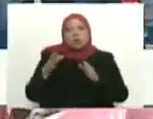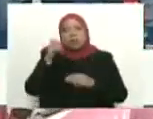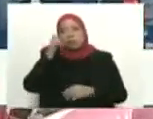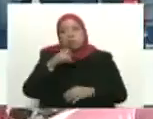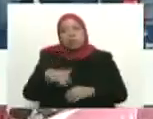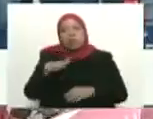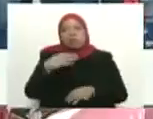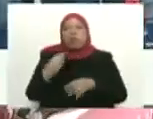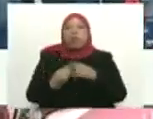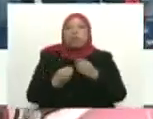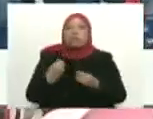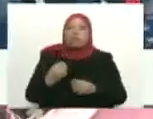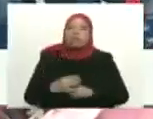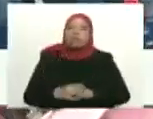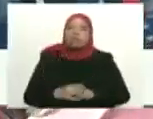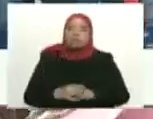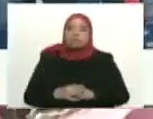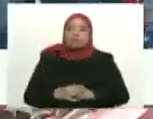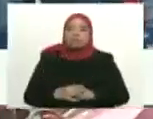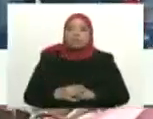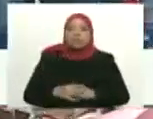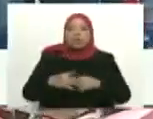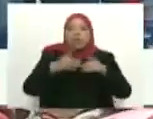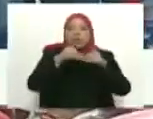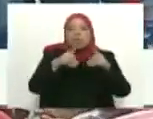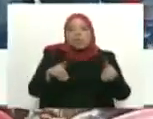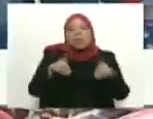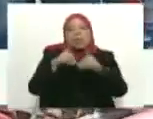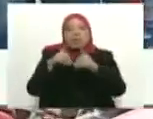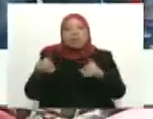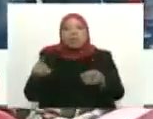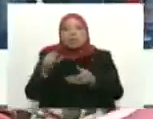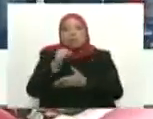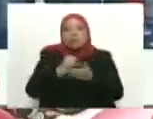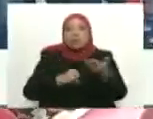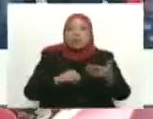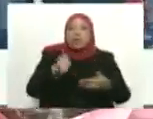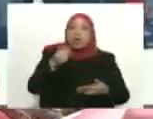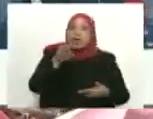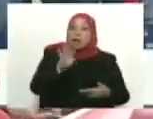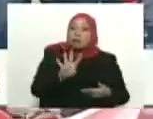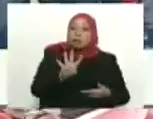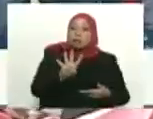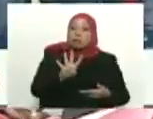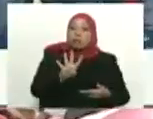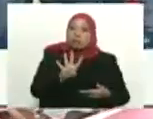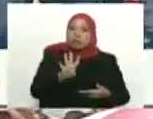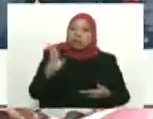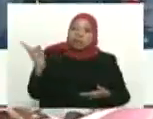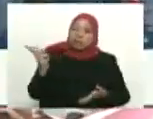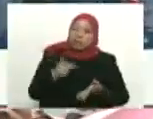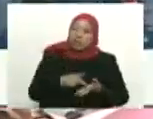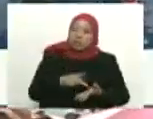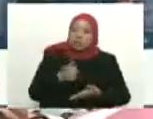Véanlos cómo andan ellos, divididos. Se inscribieron 14, ¿para acá ha venido alguien de esos 14?